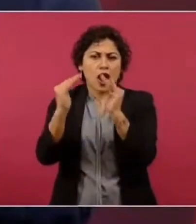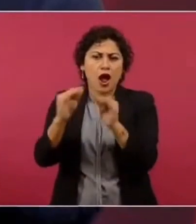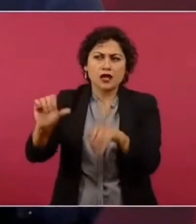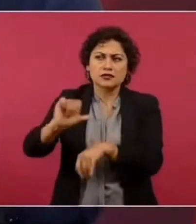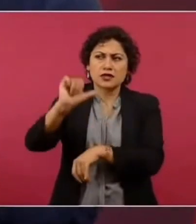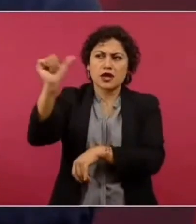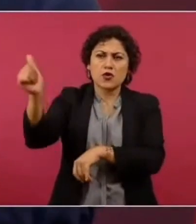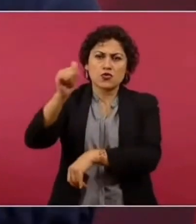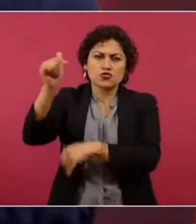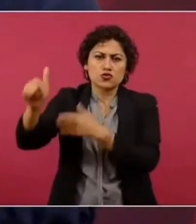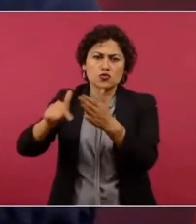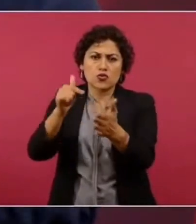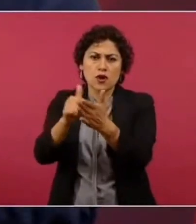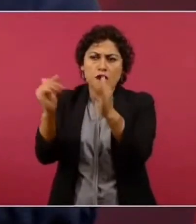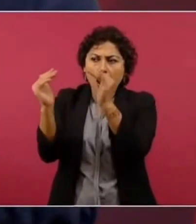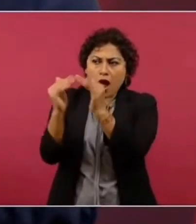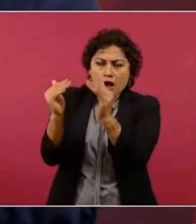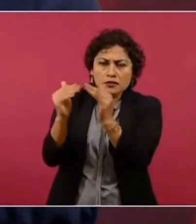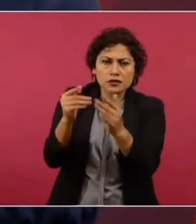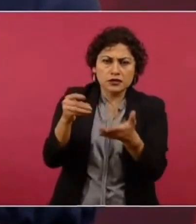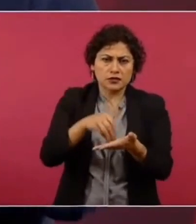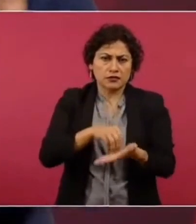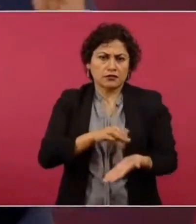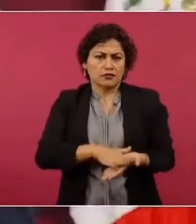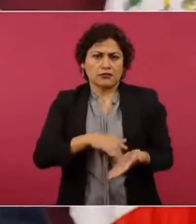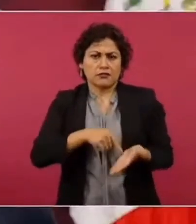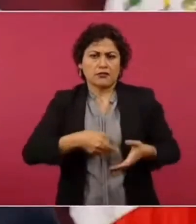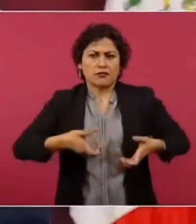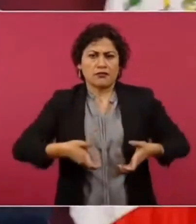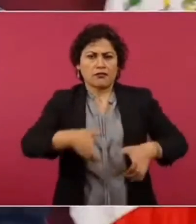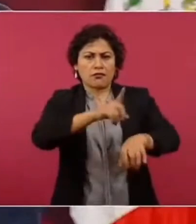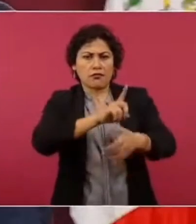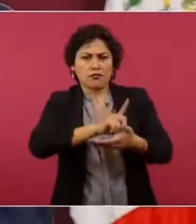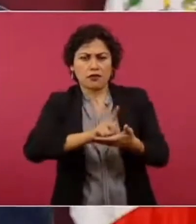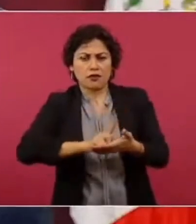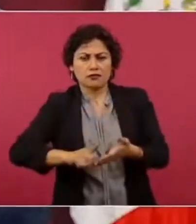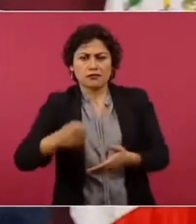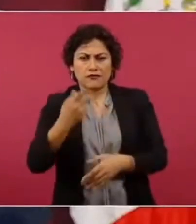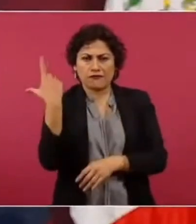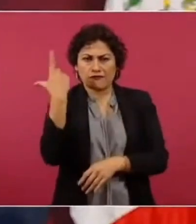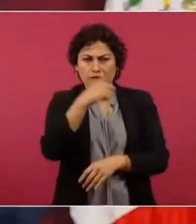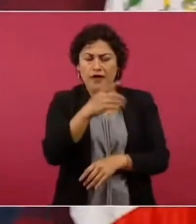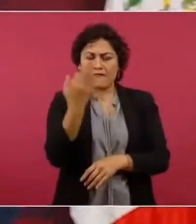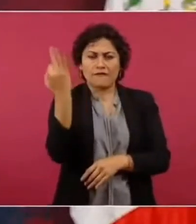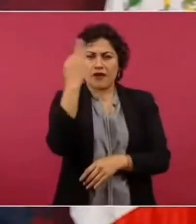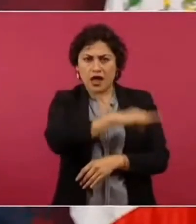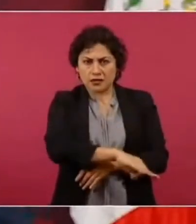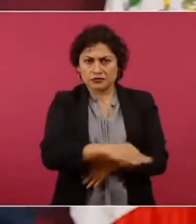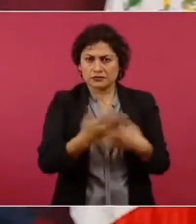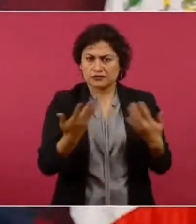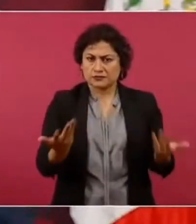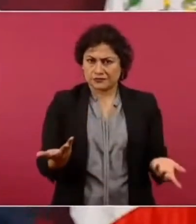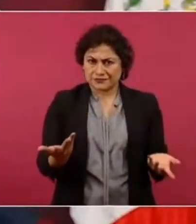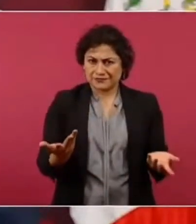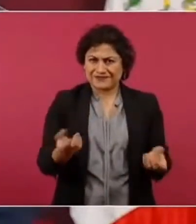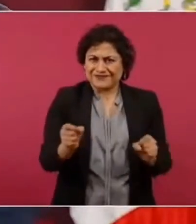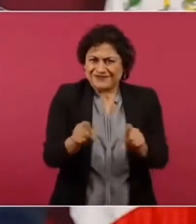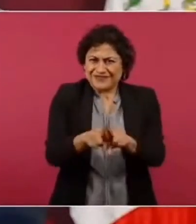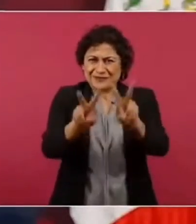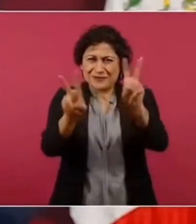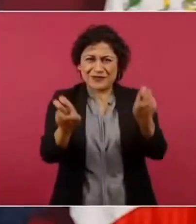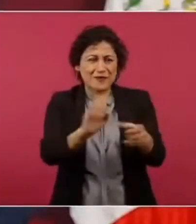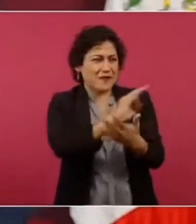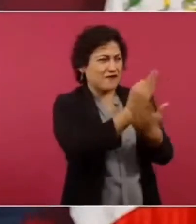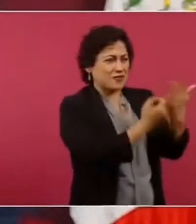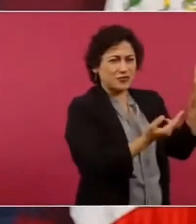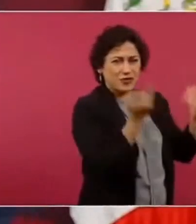Eran falsos, como los factureros, pues, así. Y